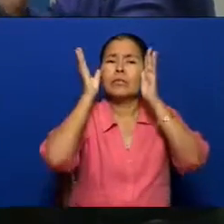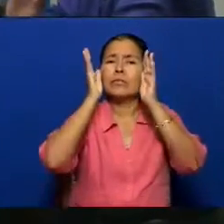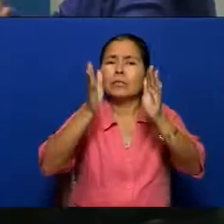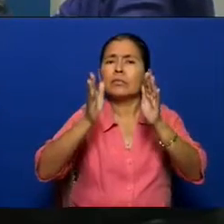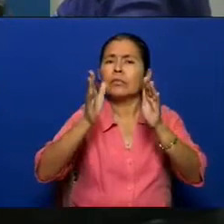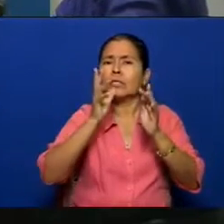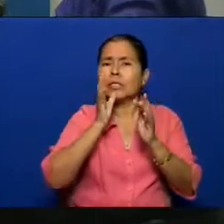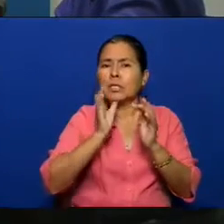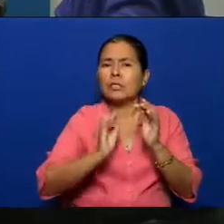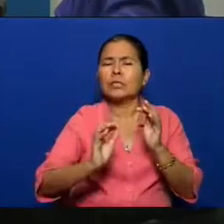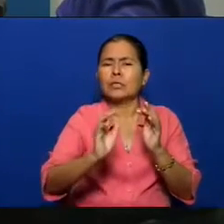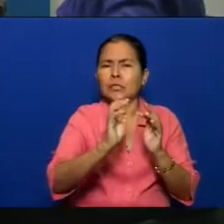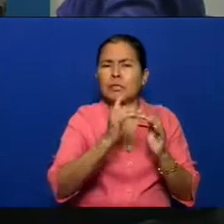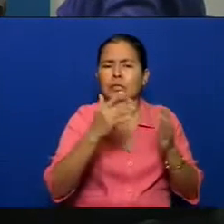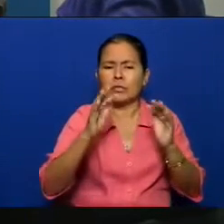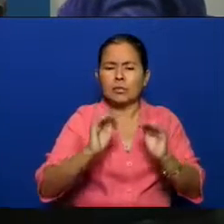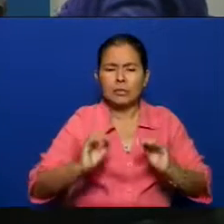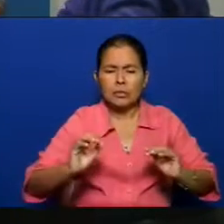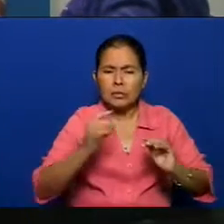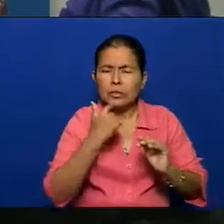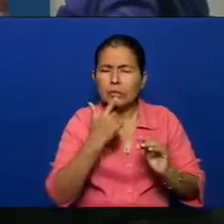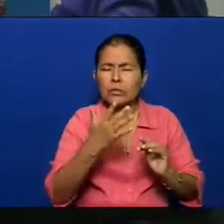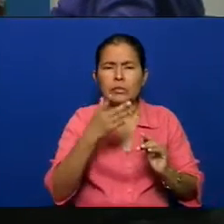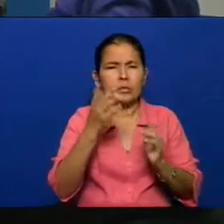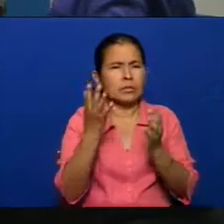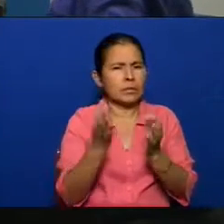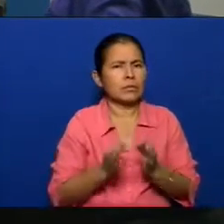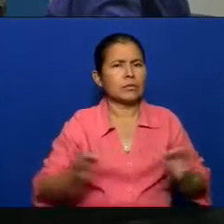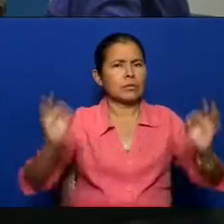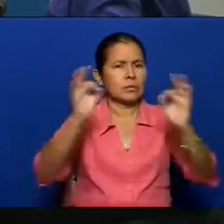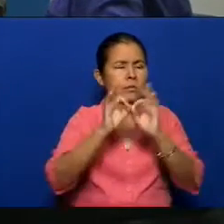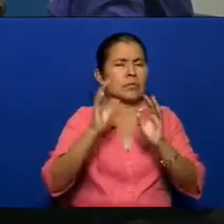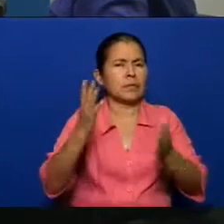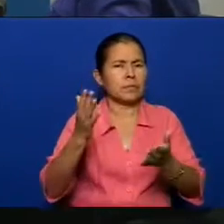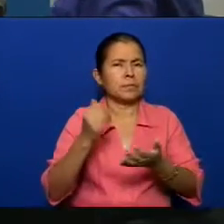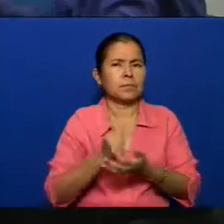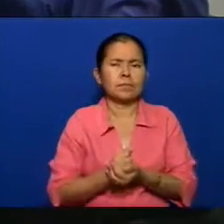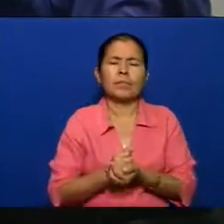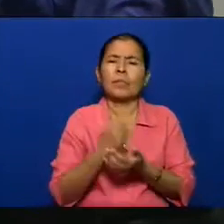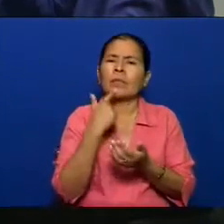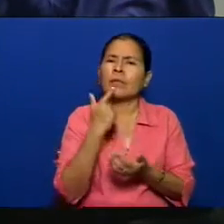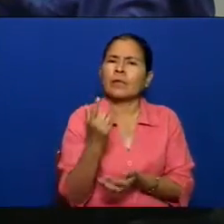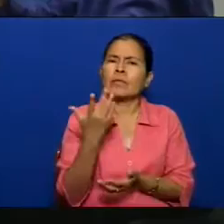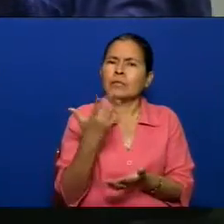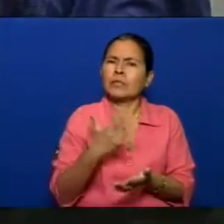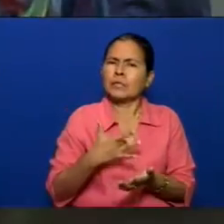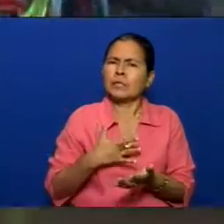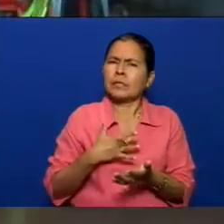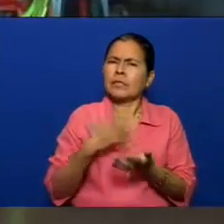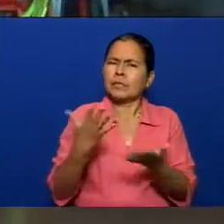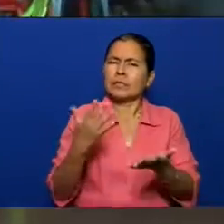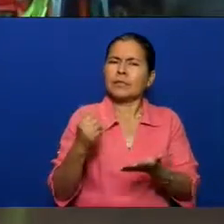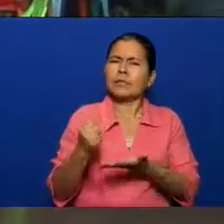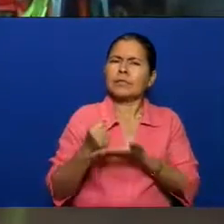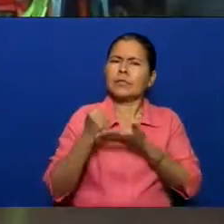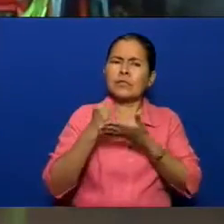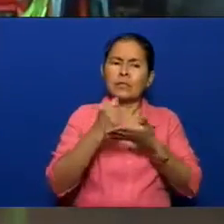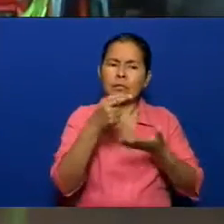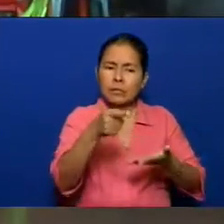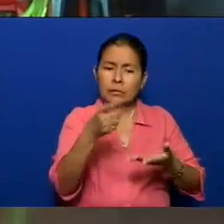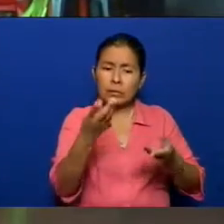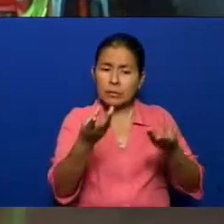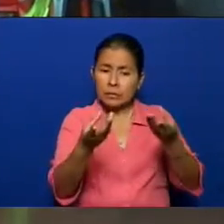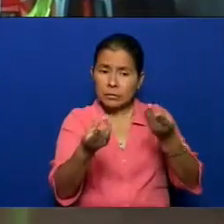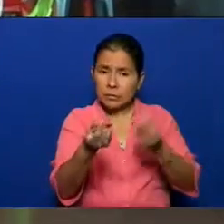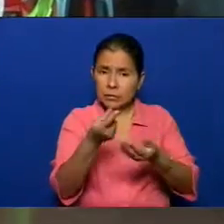Debo decirte que tenemos un reto, un desafío, y quizás UNICEF nos ayude en esto. En estos recursos económicos,